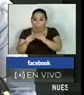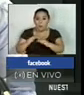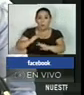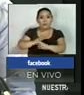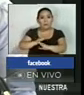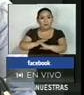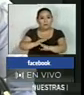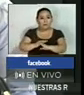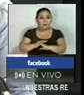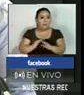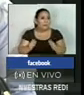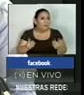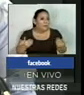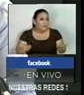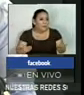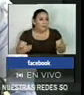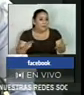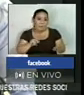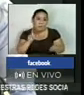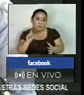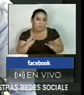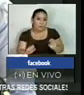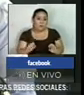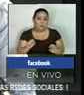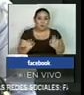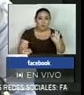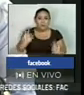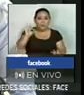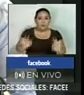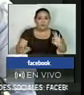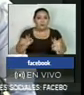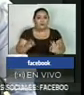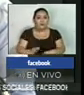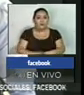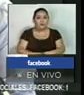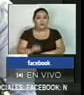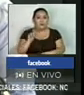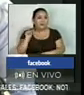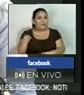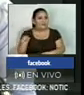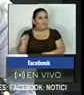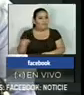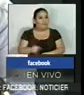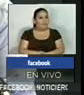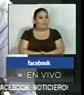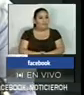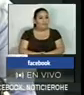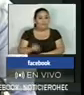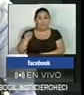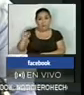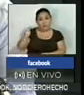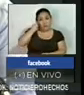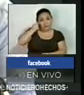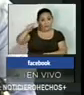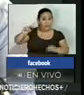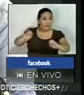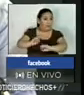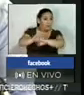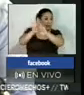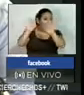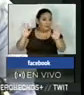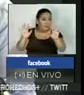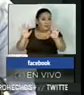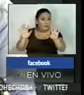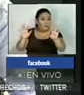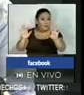para no presentarse ante la justicia. Entonces, eso a todas luces dista mucho